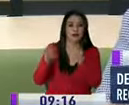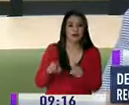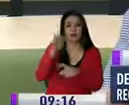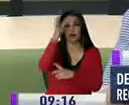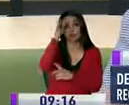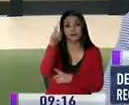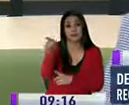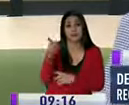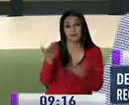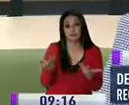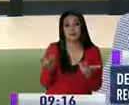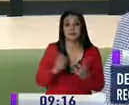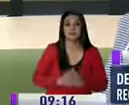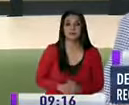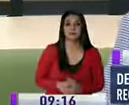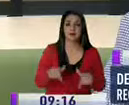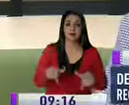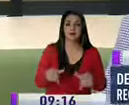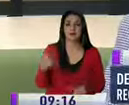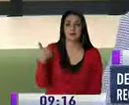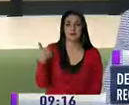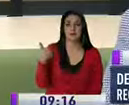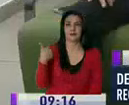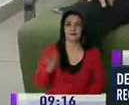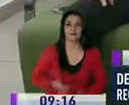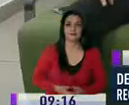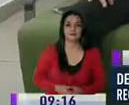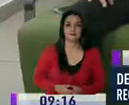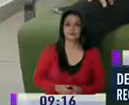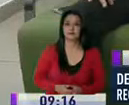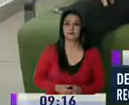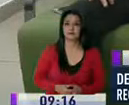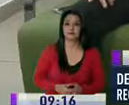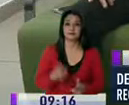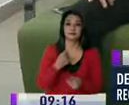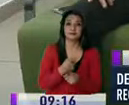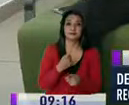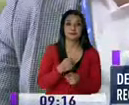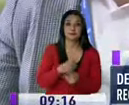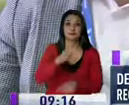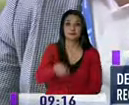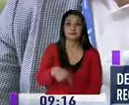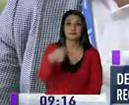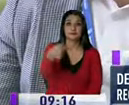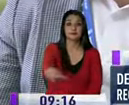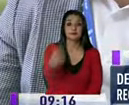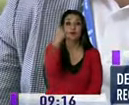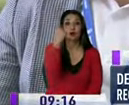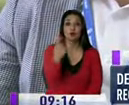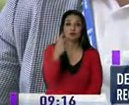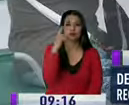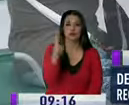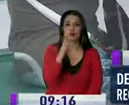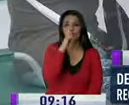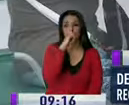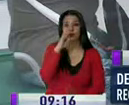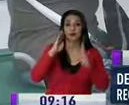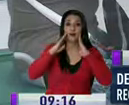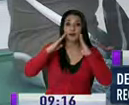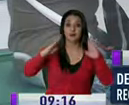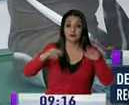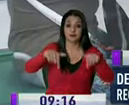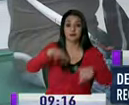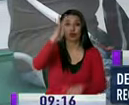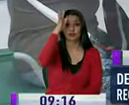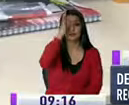hospital general en donde contamos con especialistas. Es por ello que desde este próximo 11 de junio, la atención en esta casa